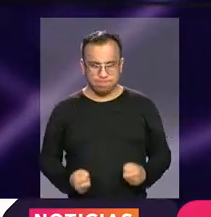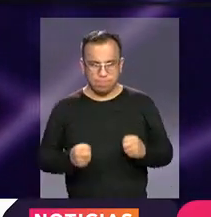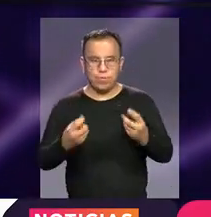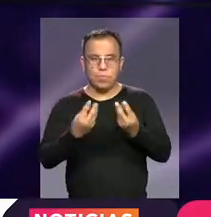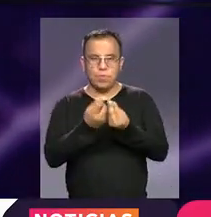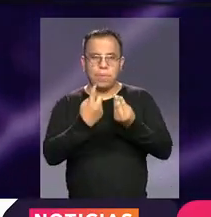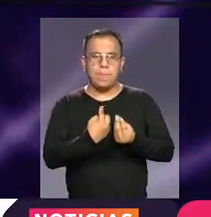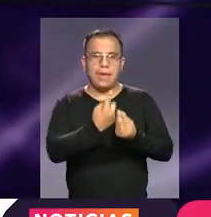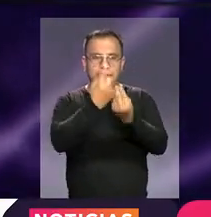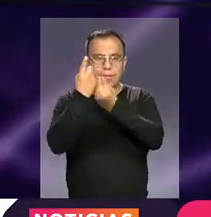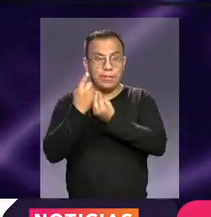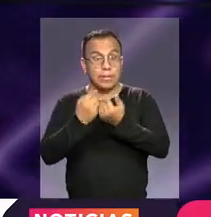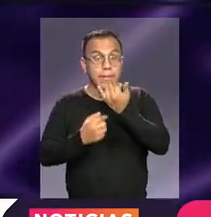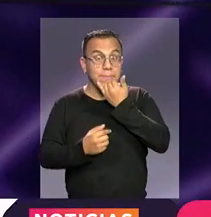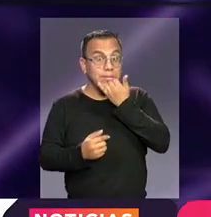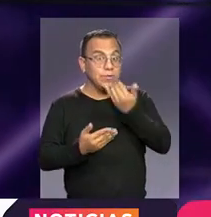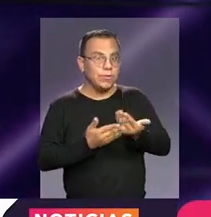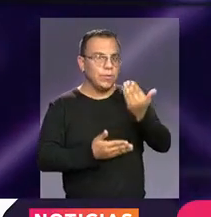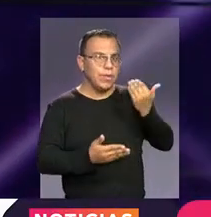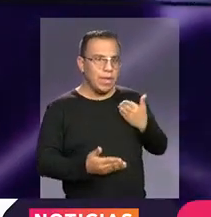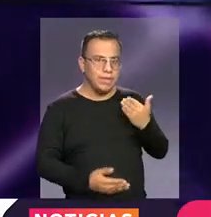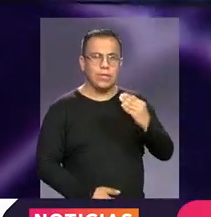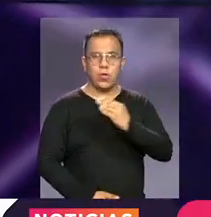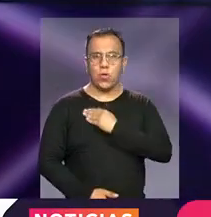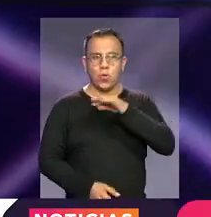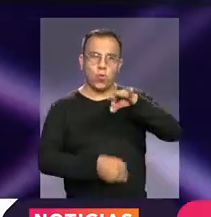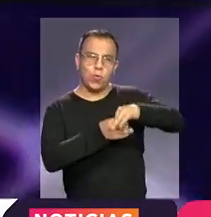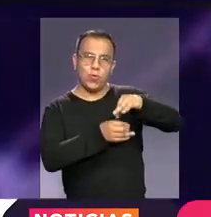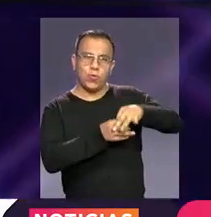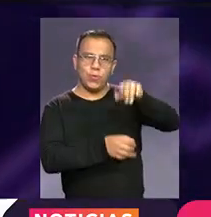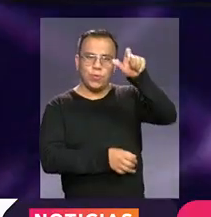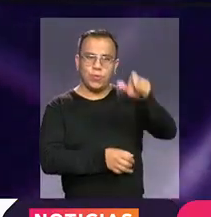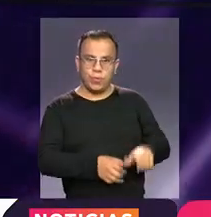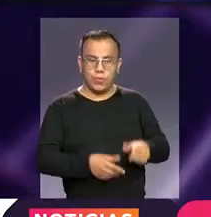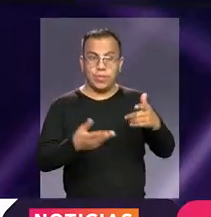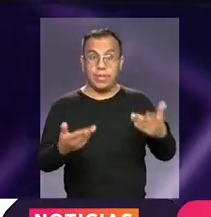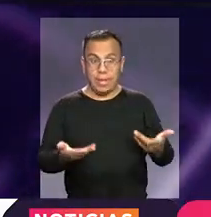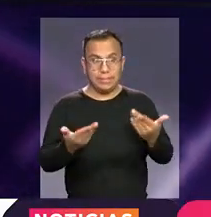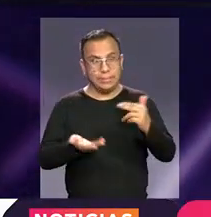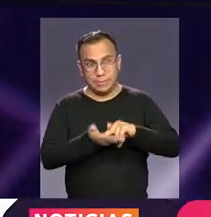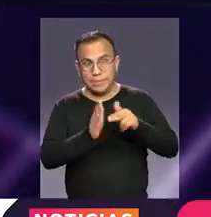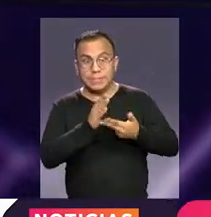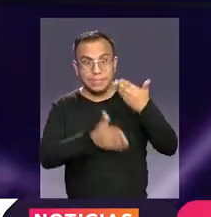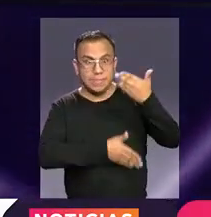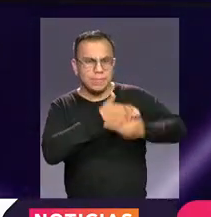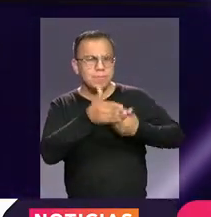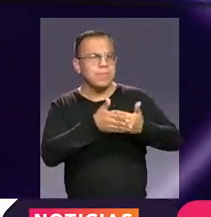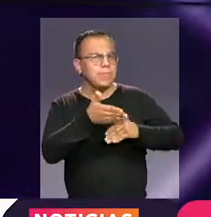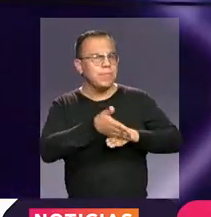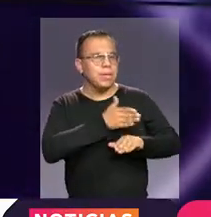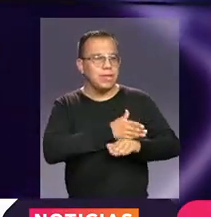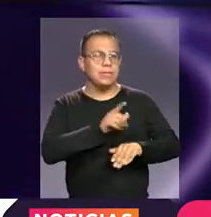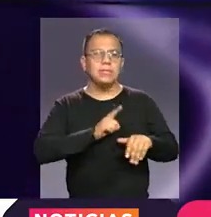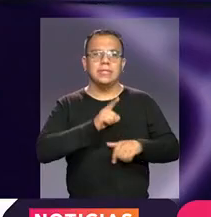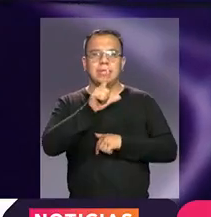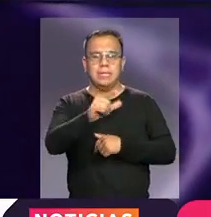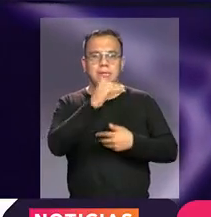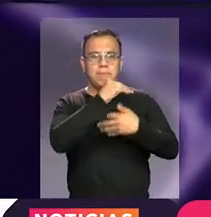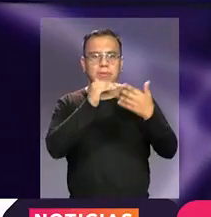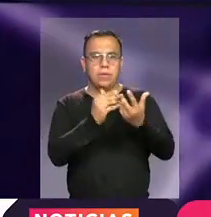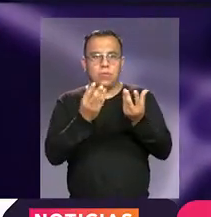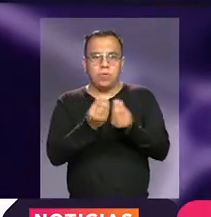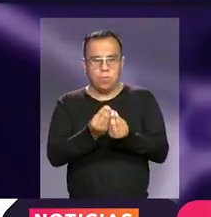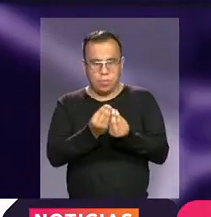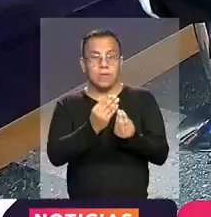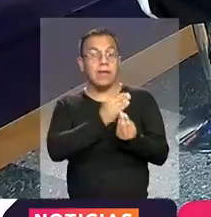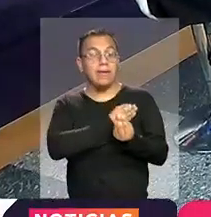gobierno qué pasó con los votos de álvaro uribe miguel uribe le fue bastante bien siendo la cabeza de lista del centro democrático que